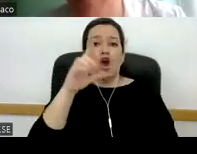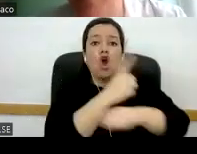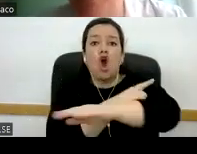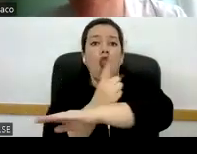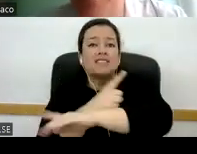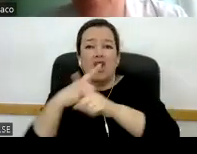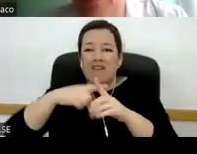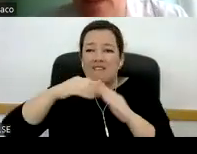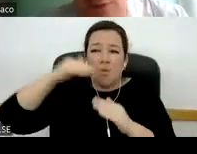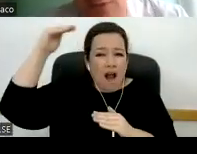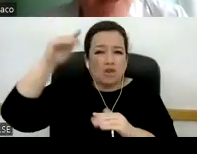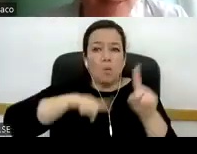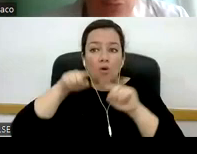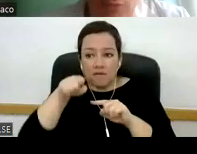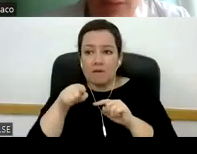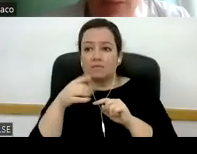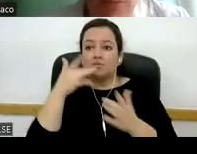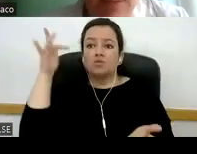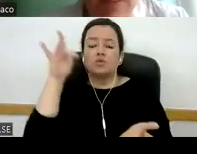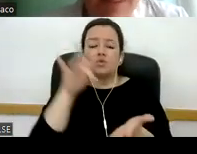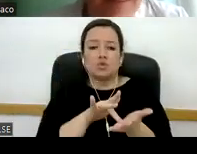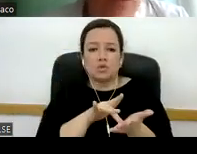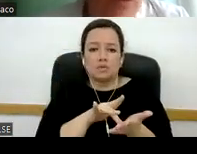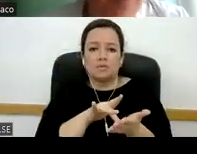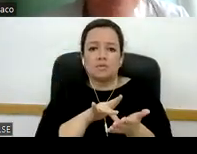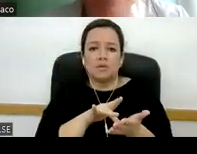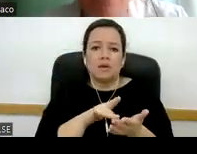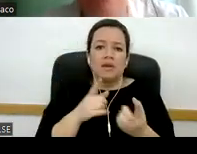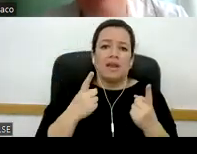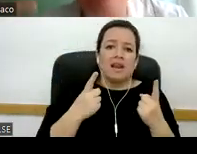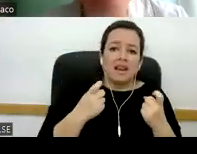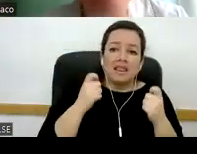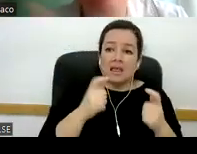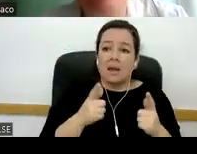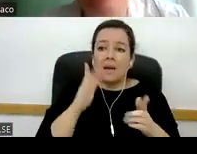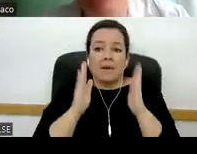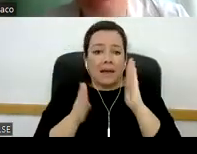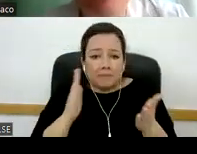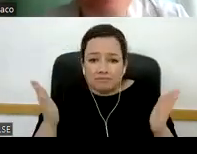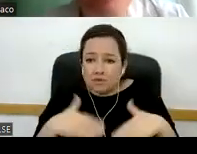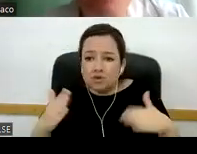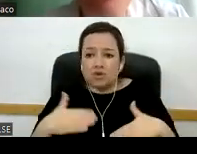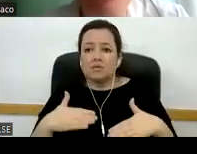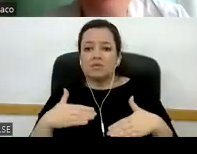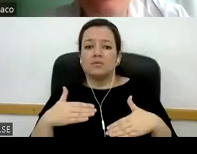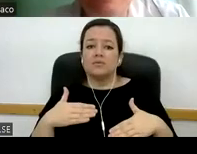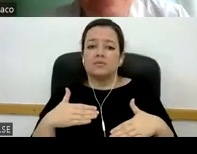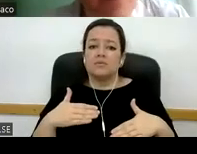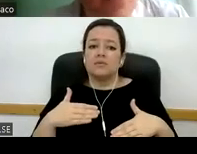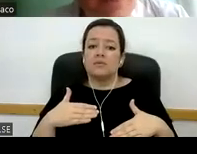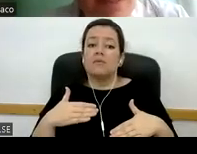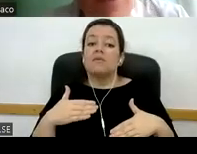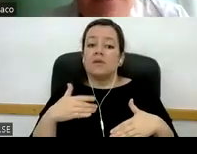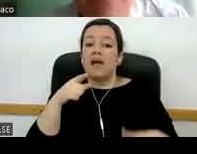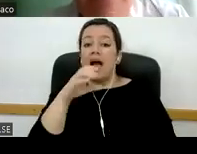muy elevado, que cuando no llegamos con estatinas, con simvastatina, lovastatina, atorvastatina, por ejemplo, el